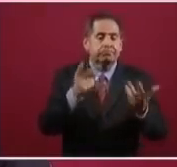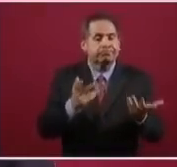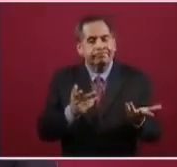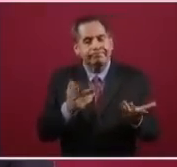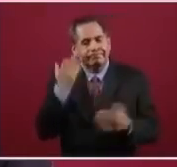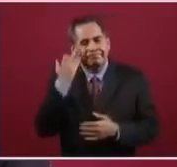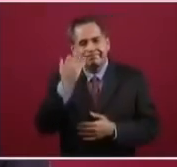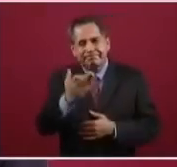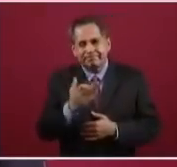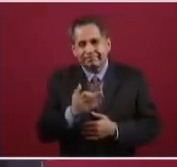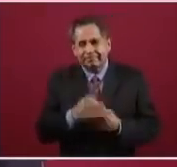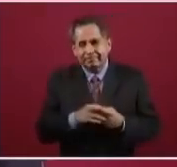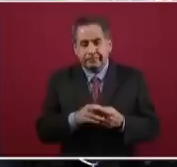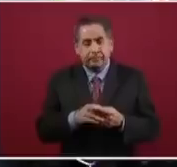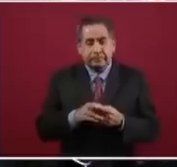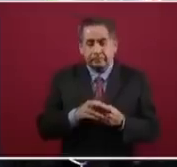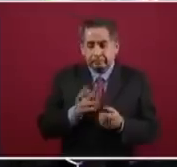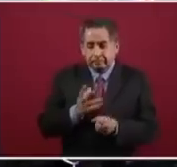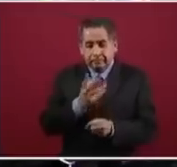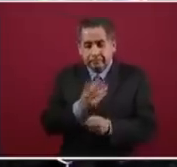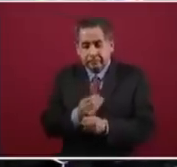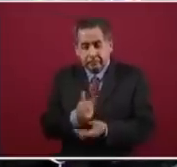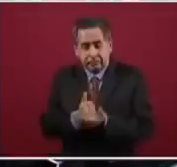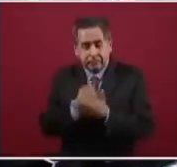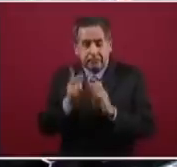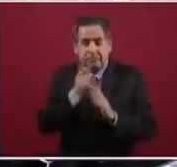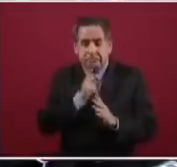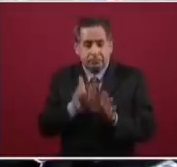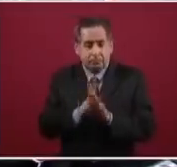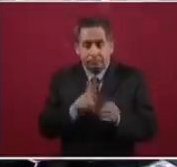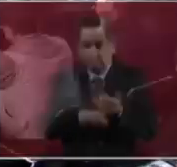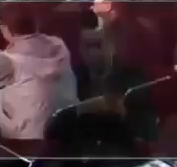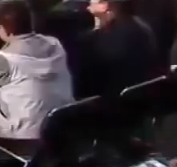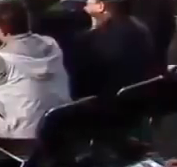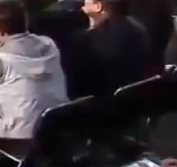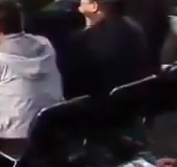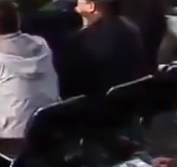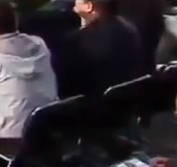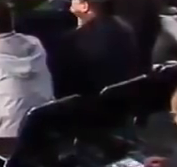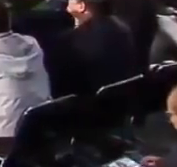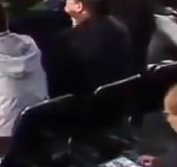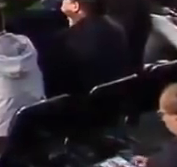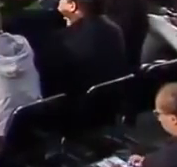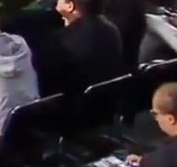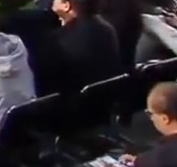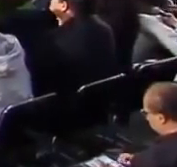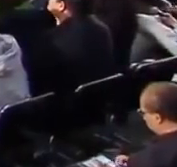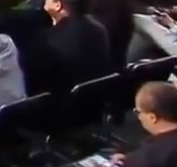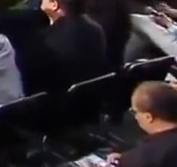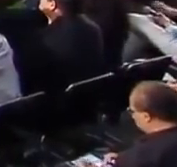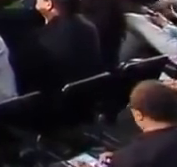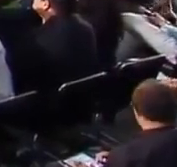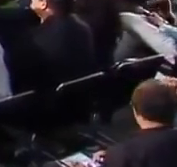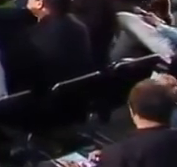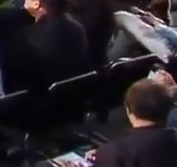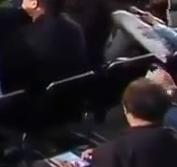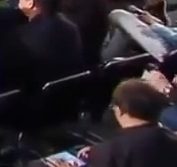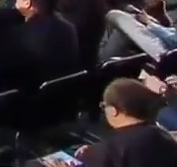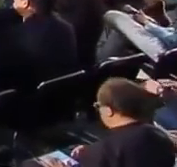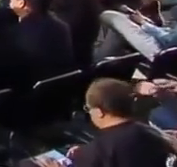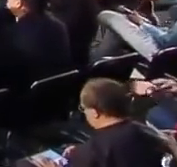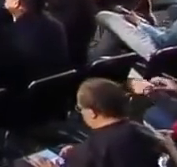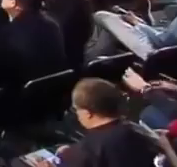así es que darle la vuelta a pemex y aún cuando eso es muy importante y algún cuando seguramente lo vamos a hacer esos recursos y